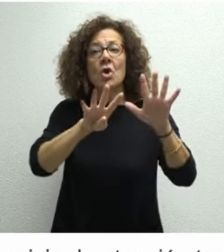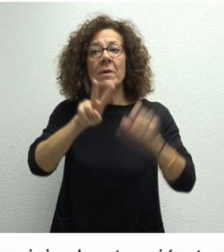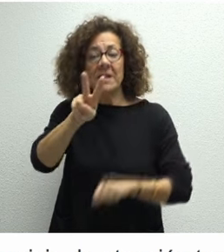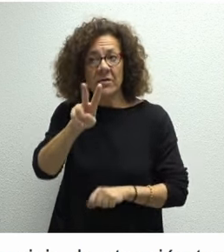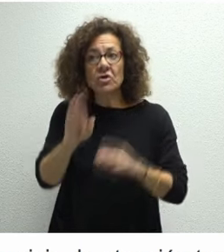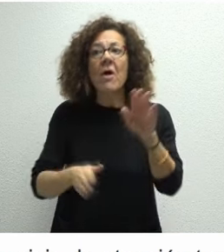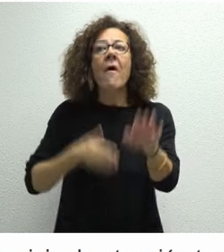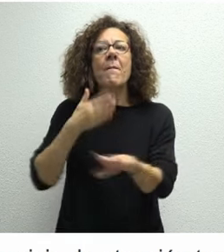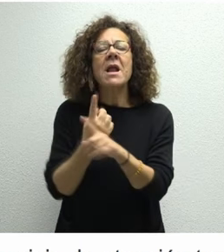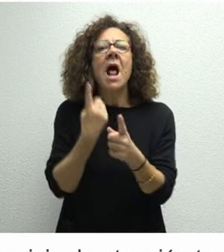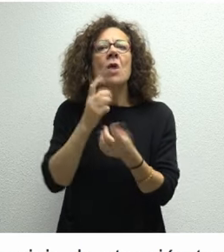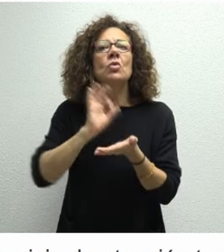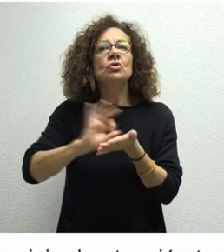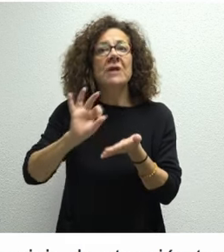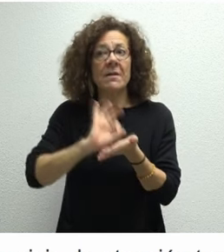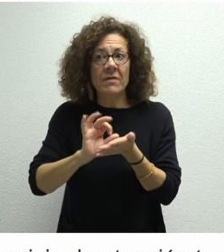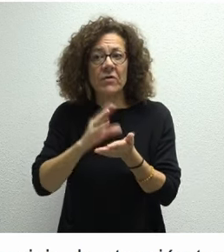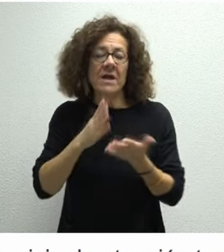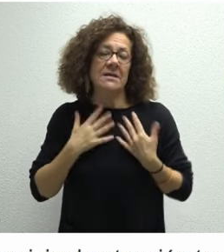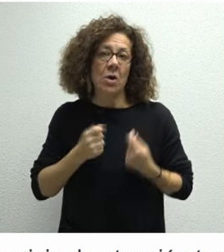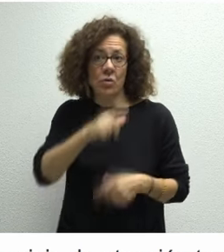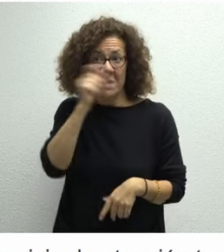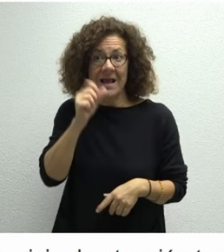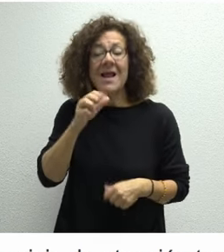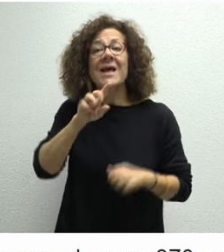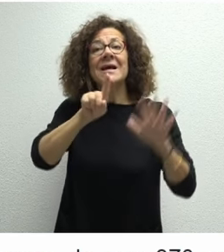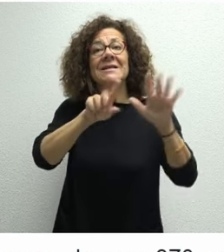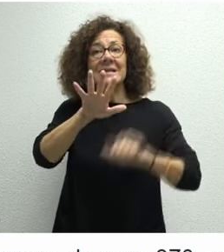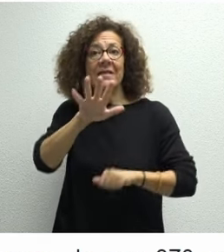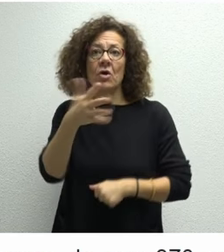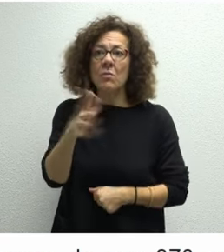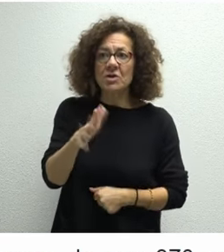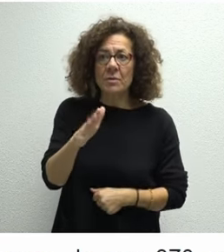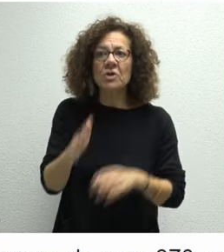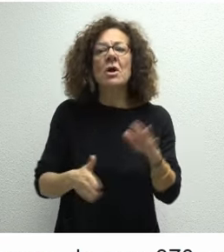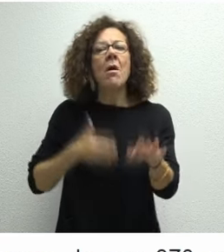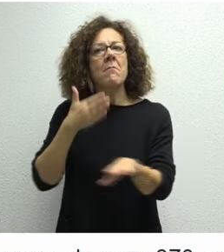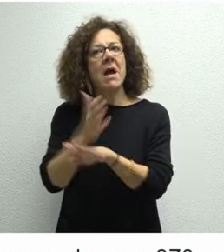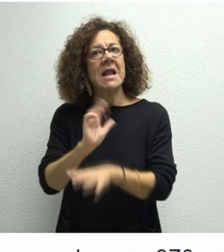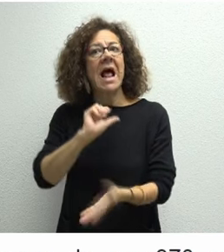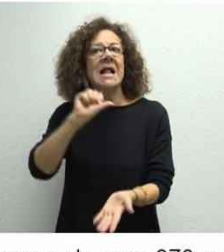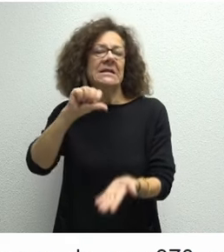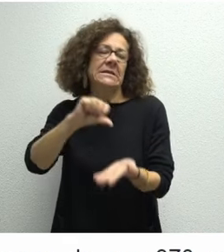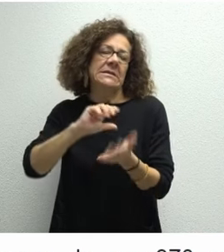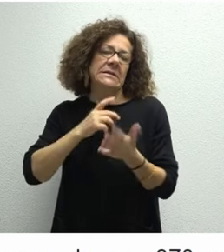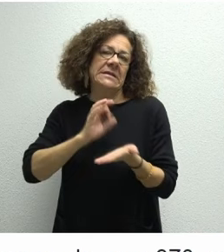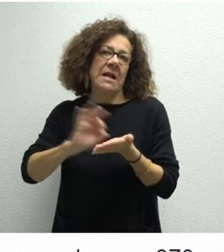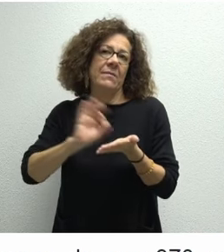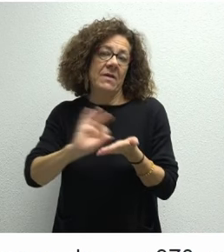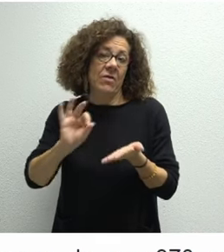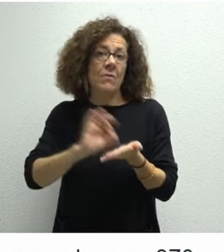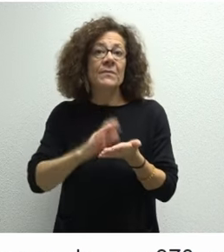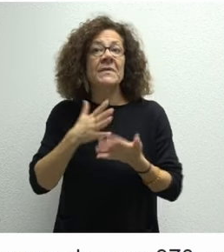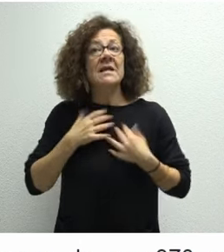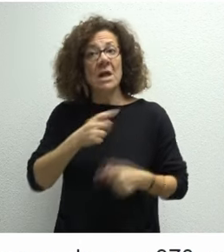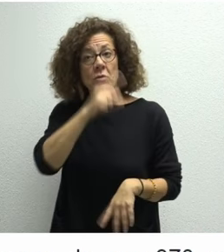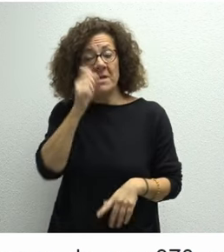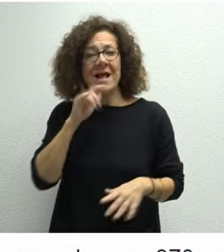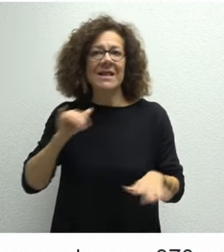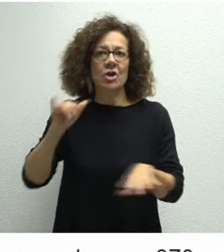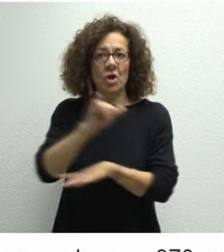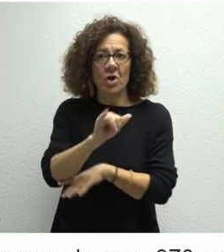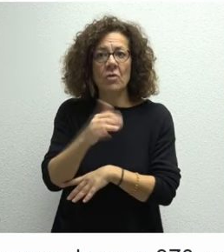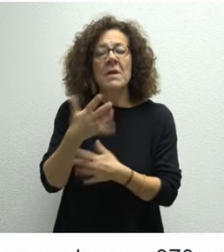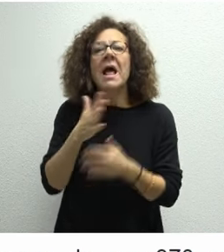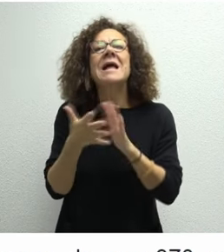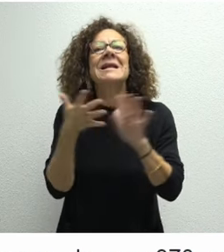acuden a algún servicio de salud mental y 65 aproximadamente pues acuden al servicio de salud mental de de Torre jond ardo un poco